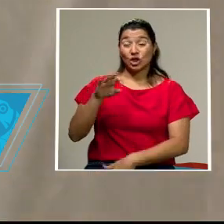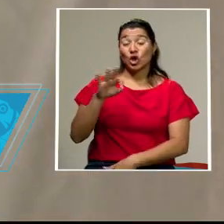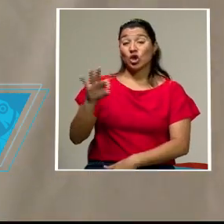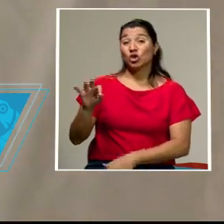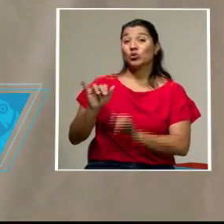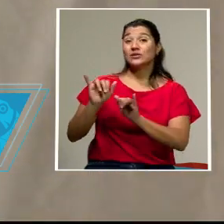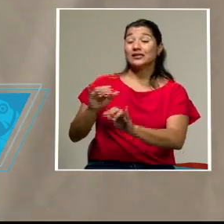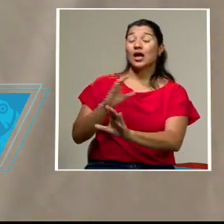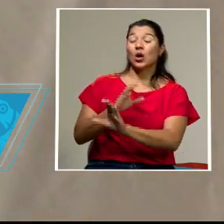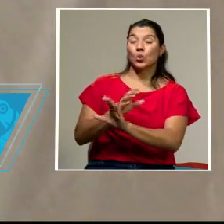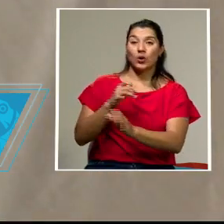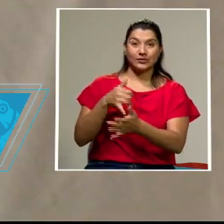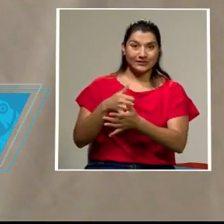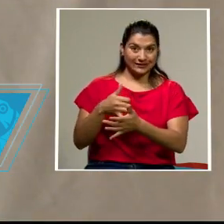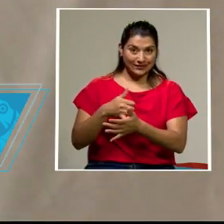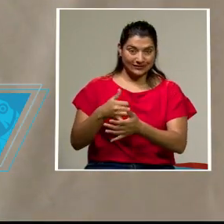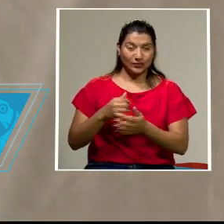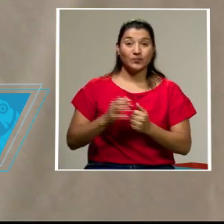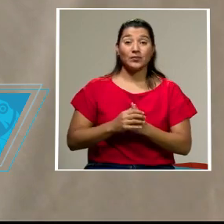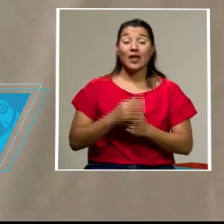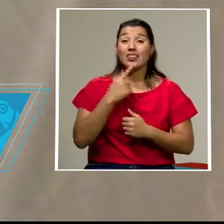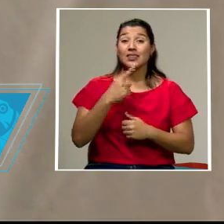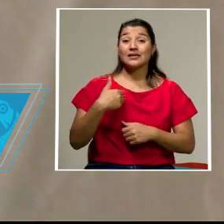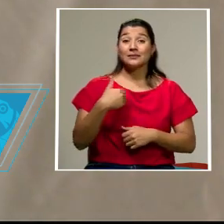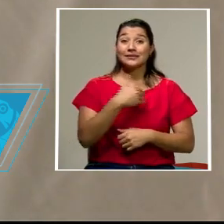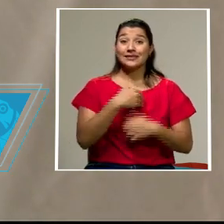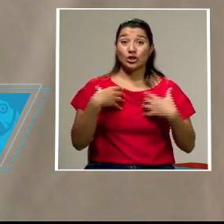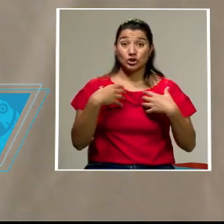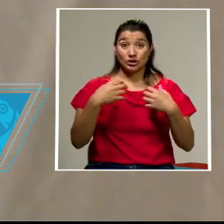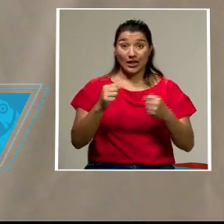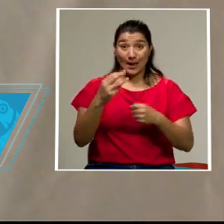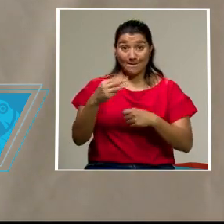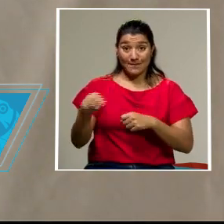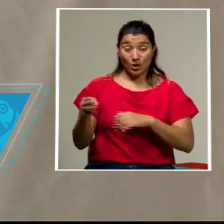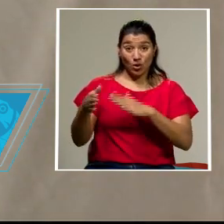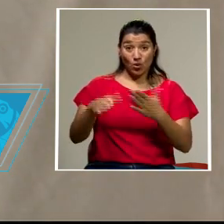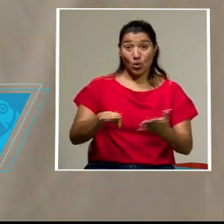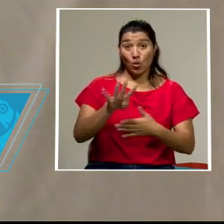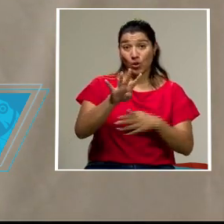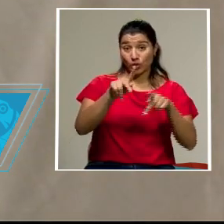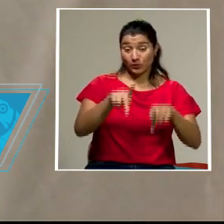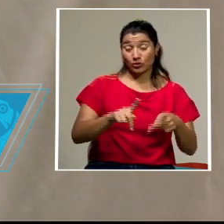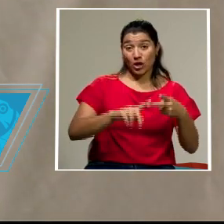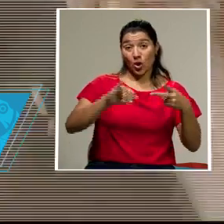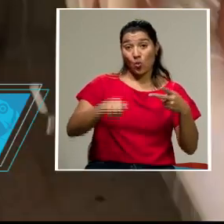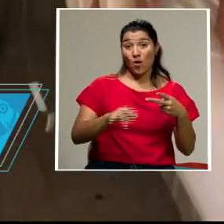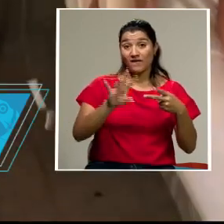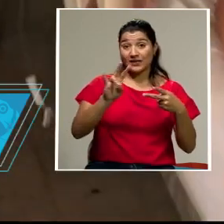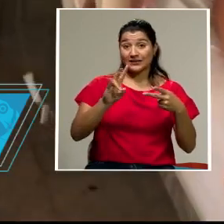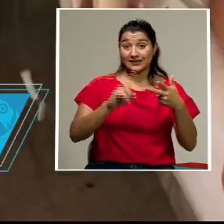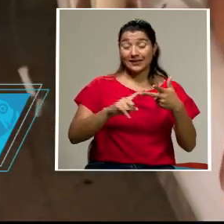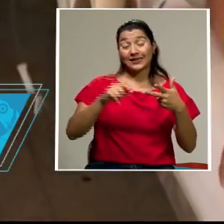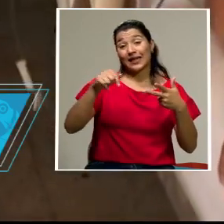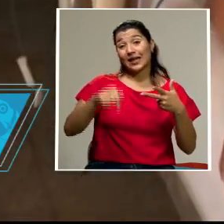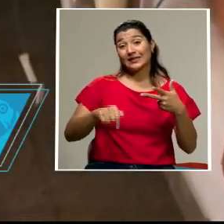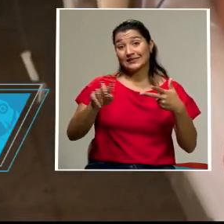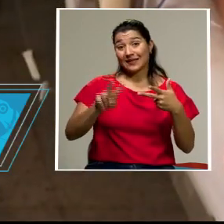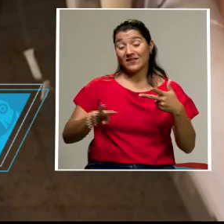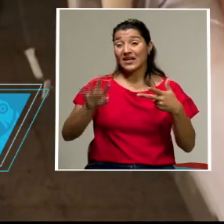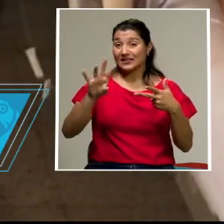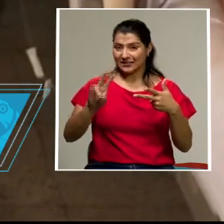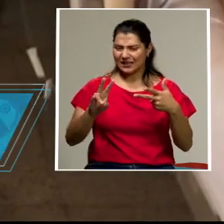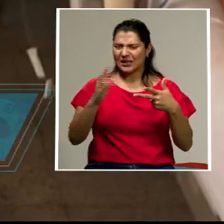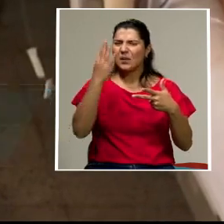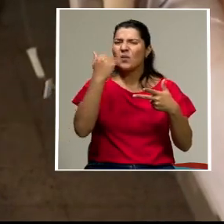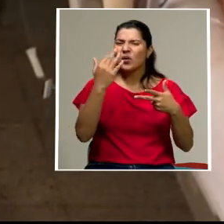permanecen en cuidados intensivos. Según Salud, el miércoles fallecieron 4 personas, el jueves 7 y este viernes otras 7 por factores relacionados